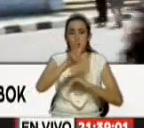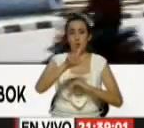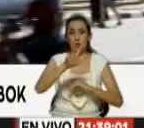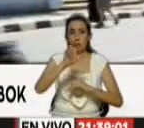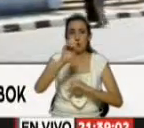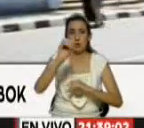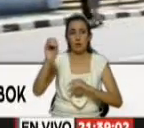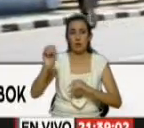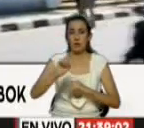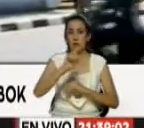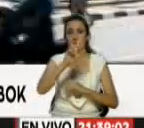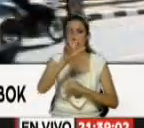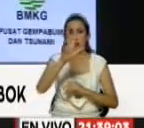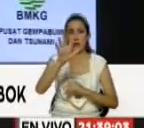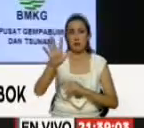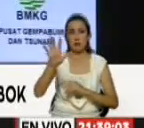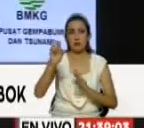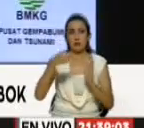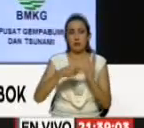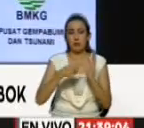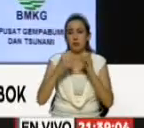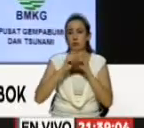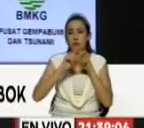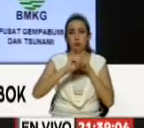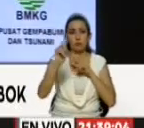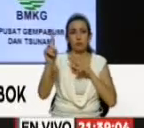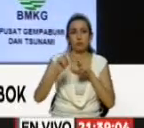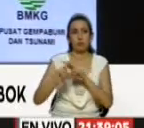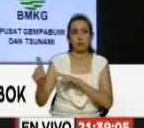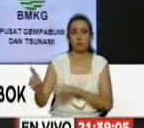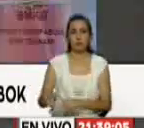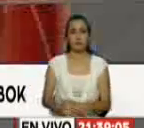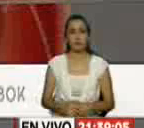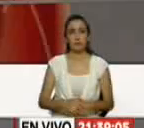y hay 155.000 desplazados.